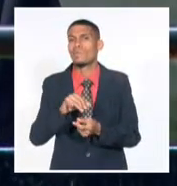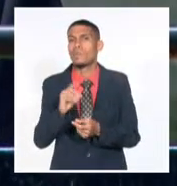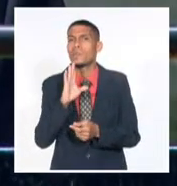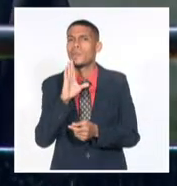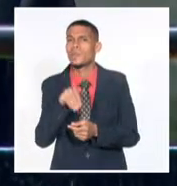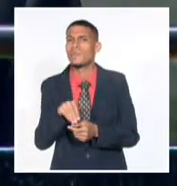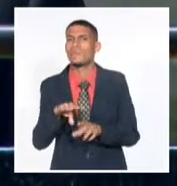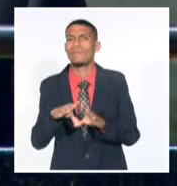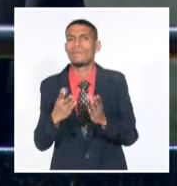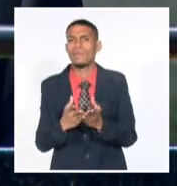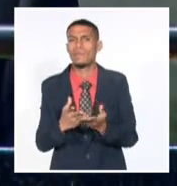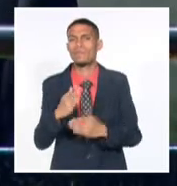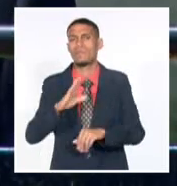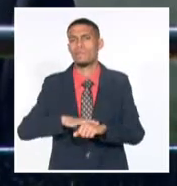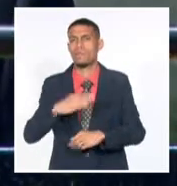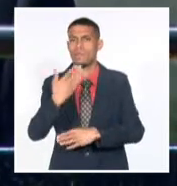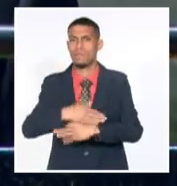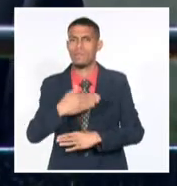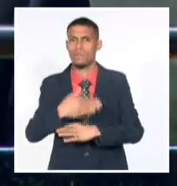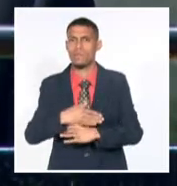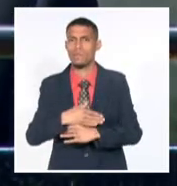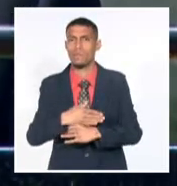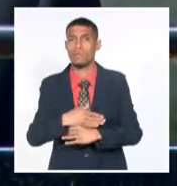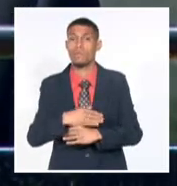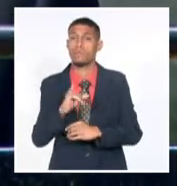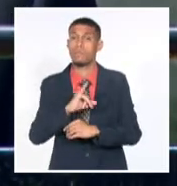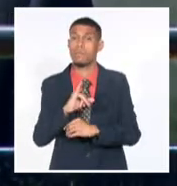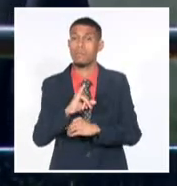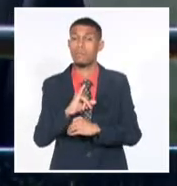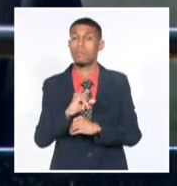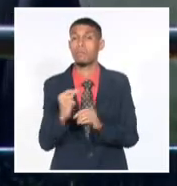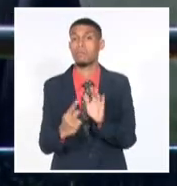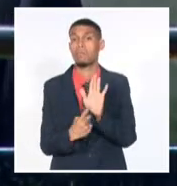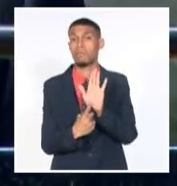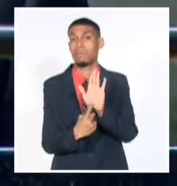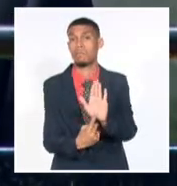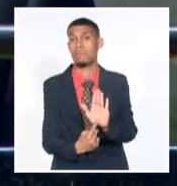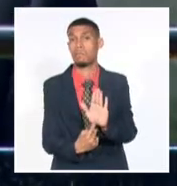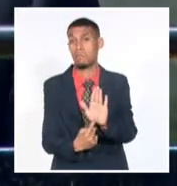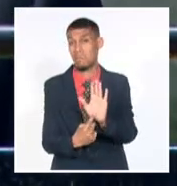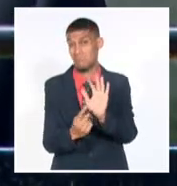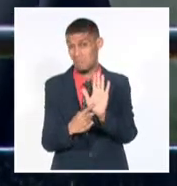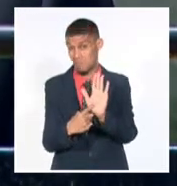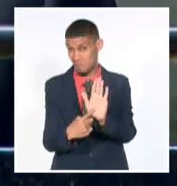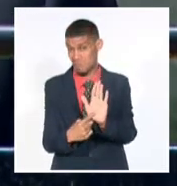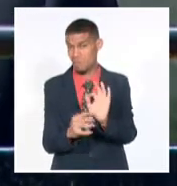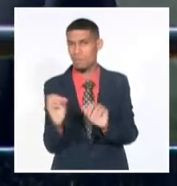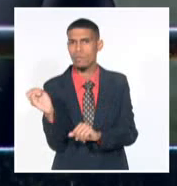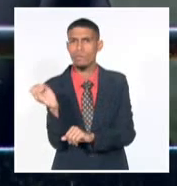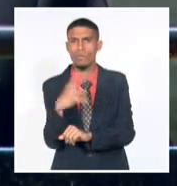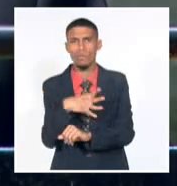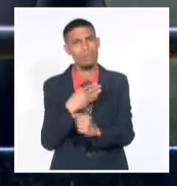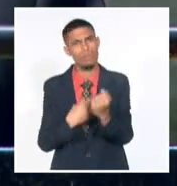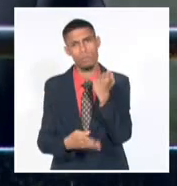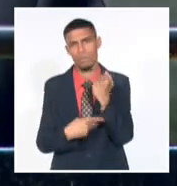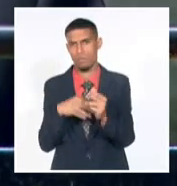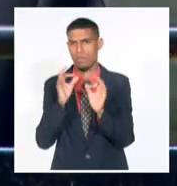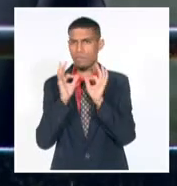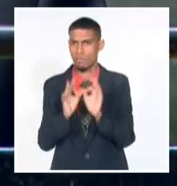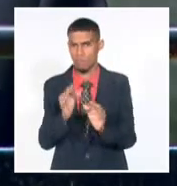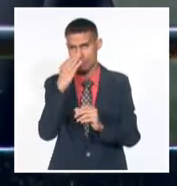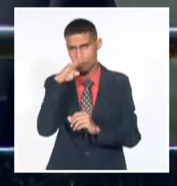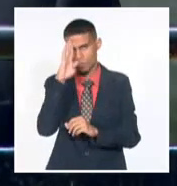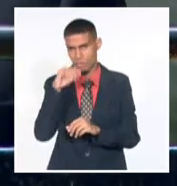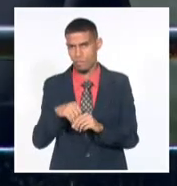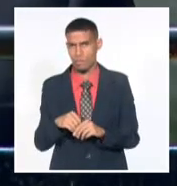el bloqueo y proyectar una imagen absolutamente falsa de la realidad cubana,